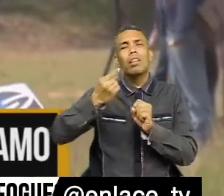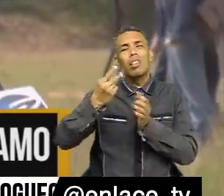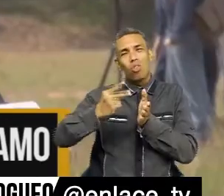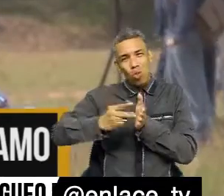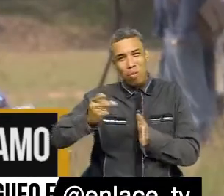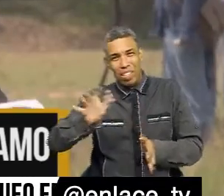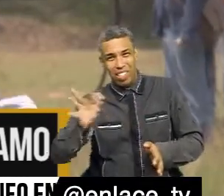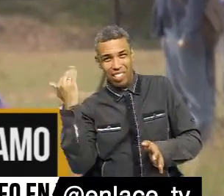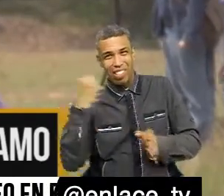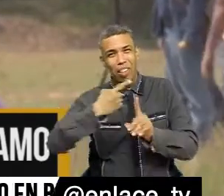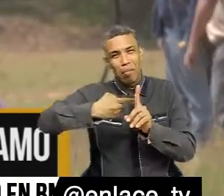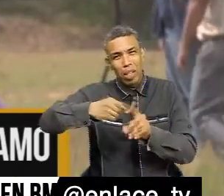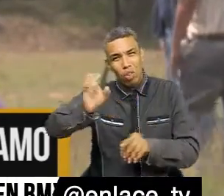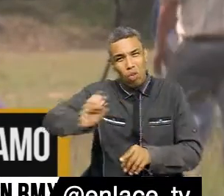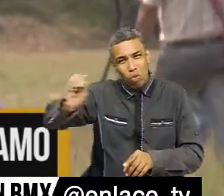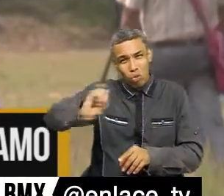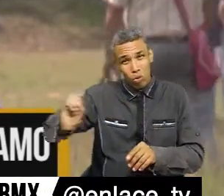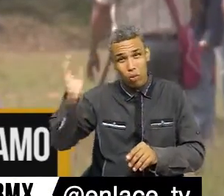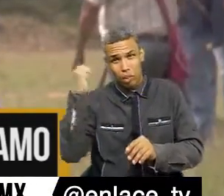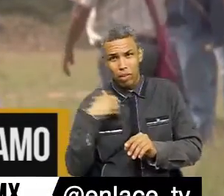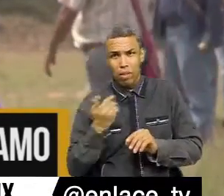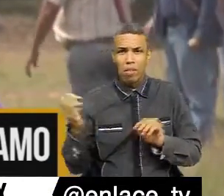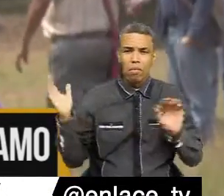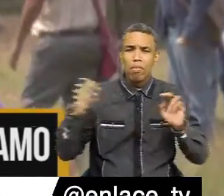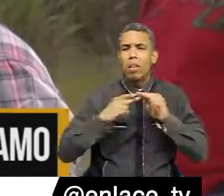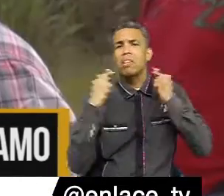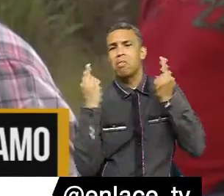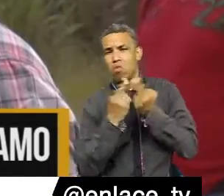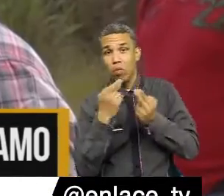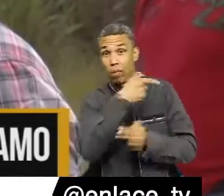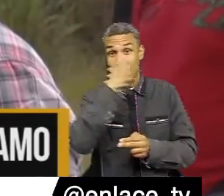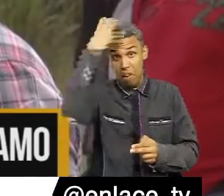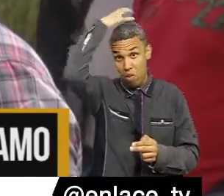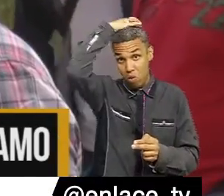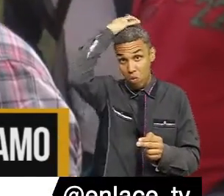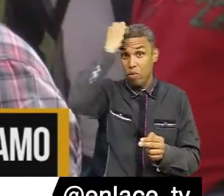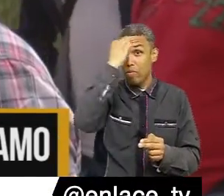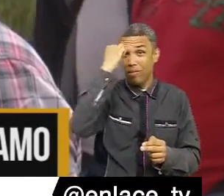señor obispo que nos acompañó en esa reunión. Se sacó un comité